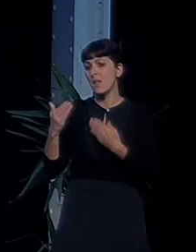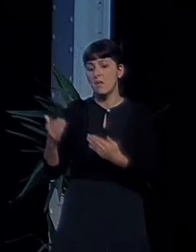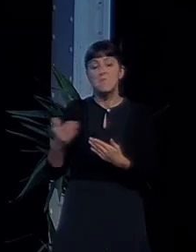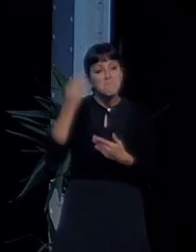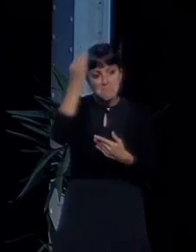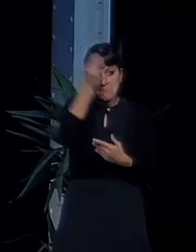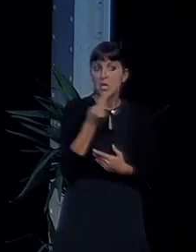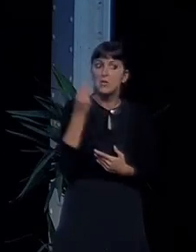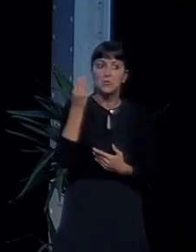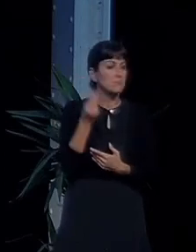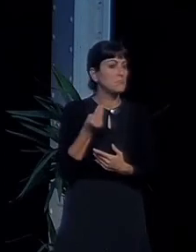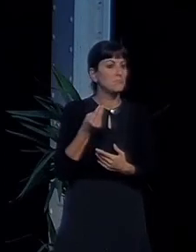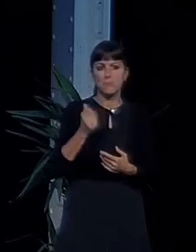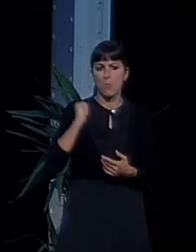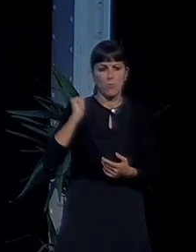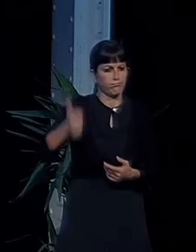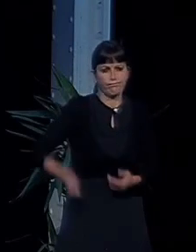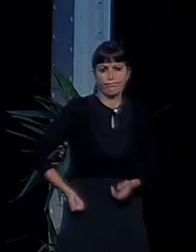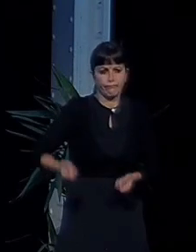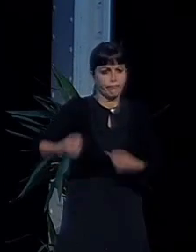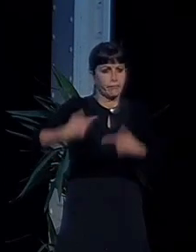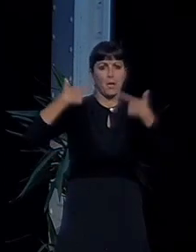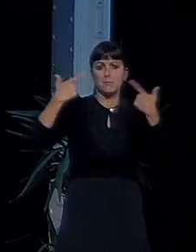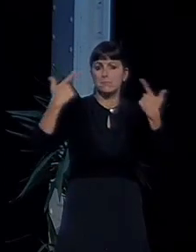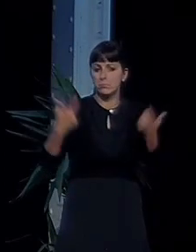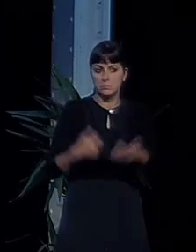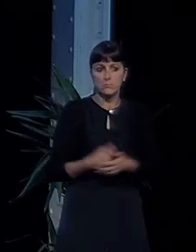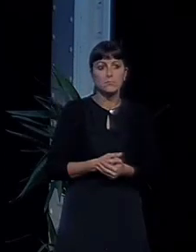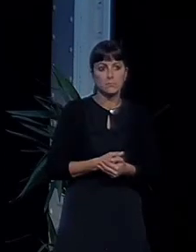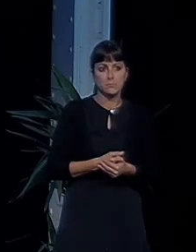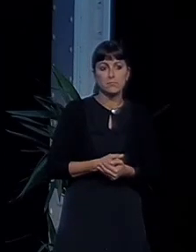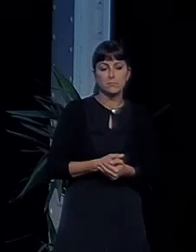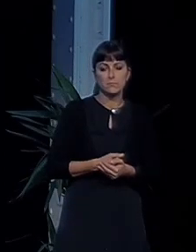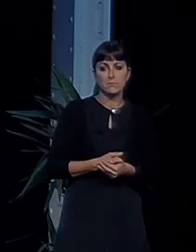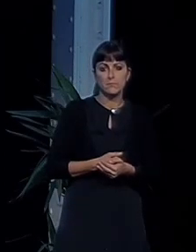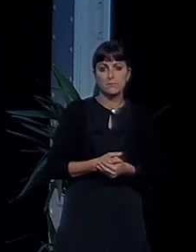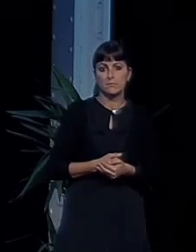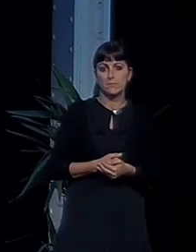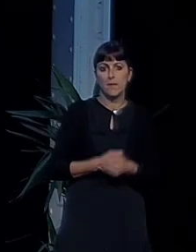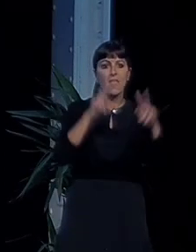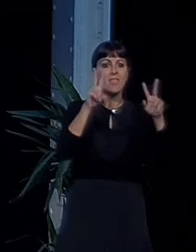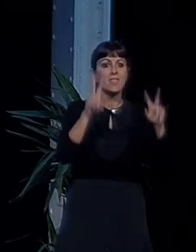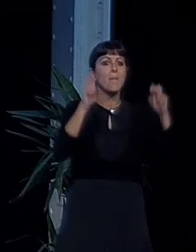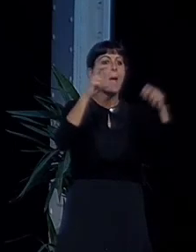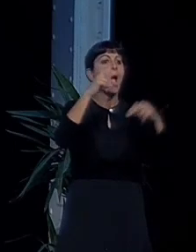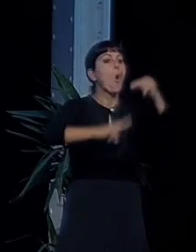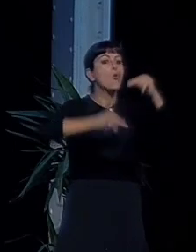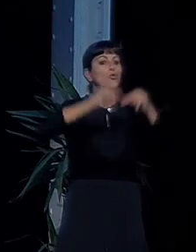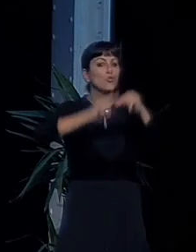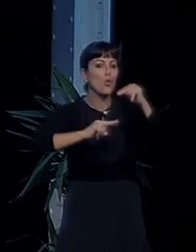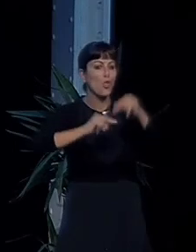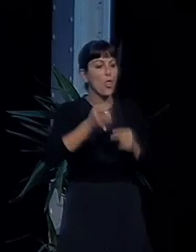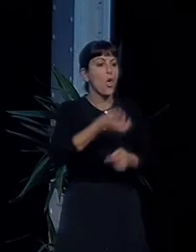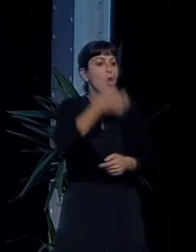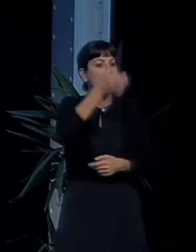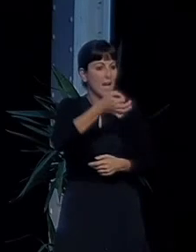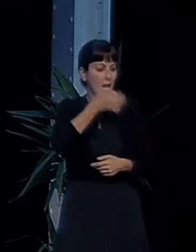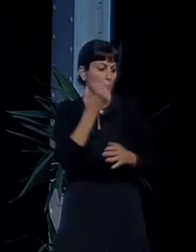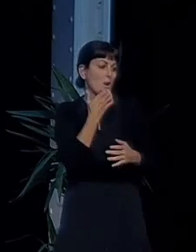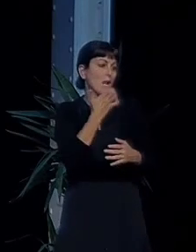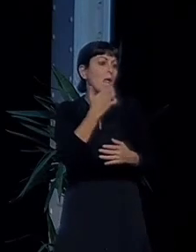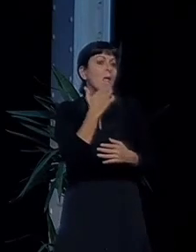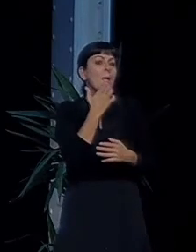muy enriquecedora. Un poco derivado del tema de la construcción del relato a nivel de políticas públicas que a